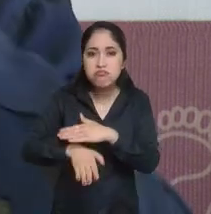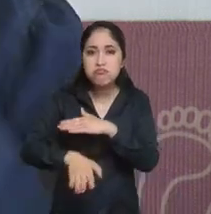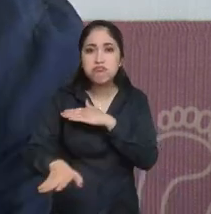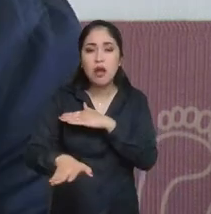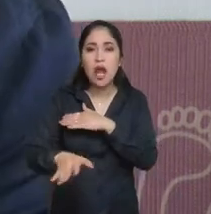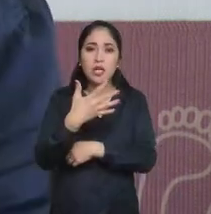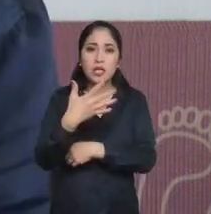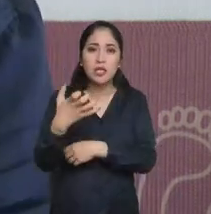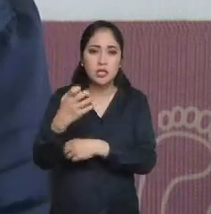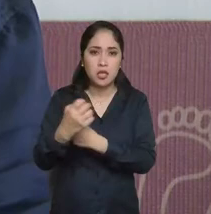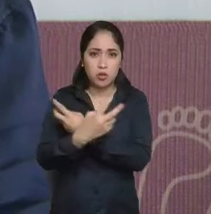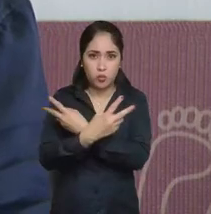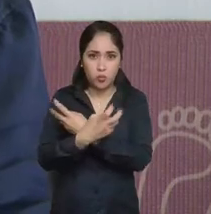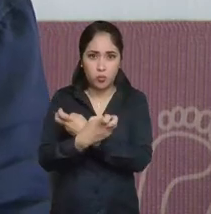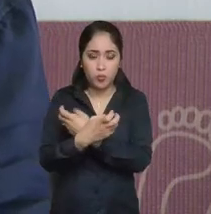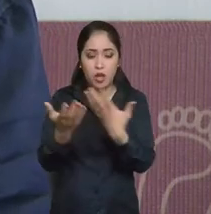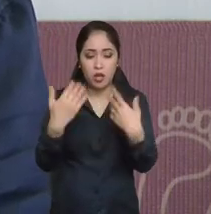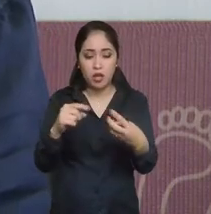el módulo sanitario.